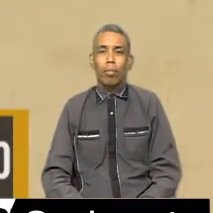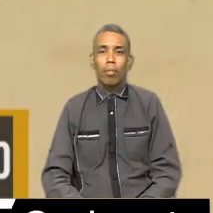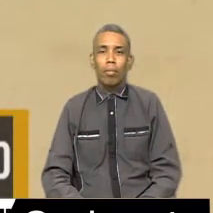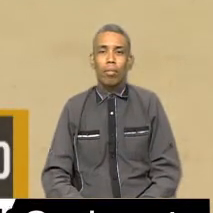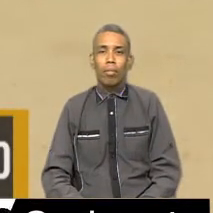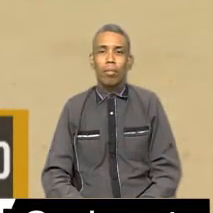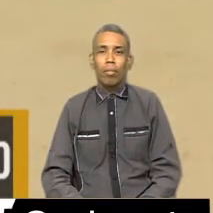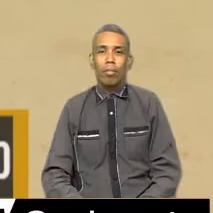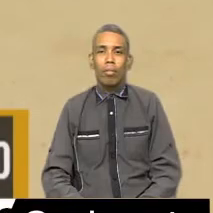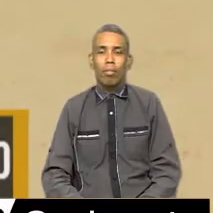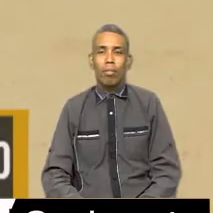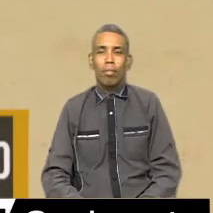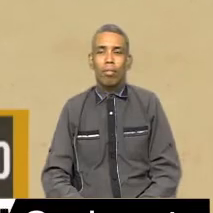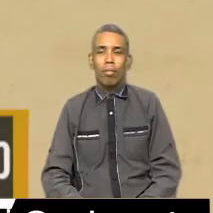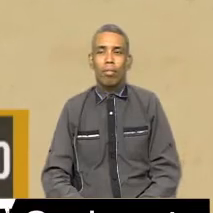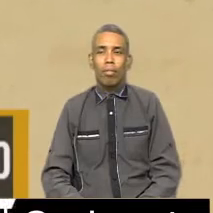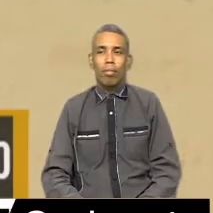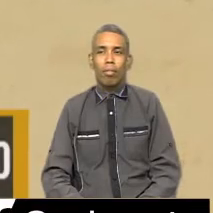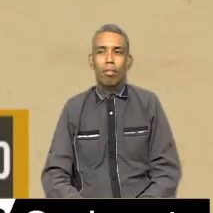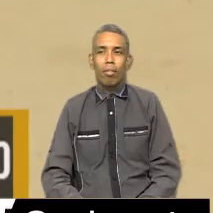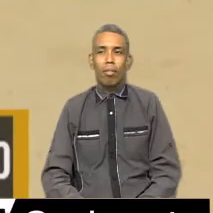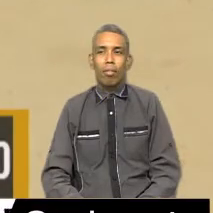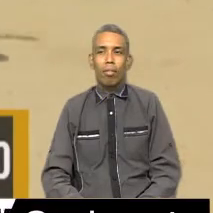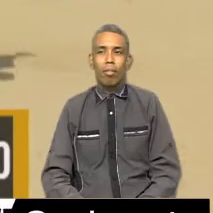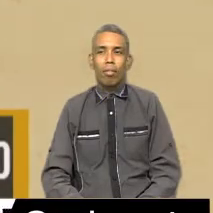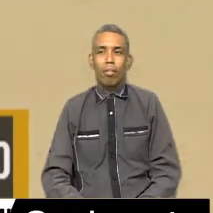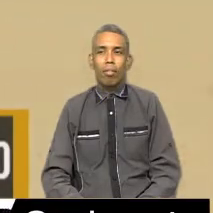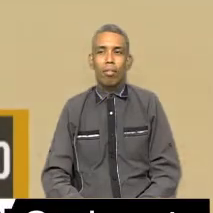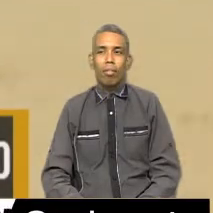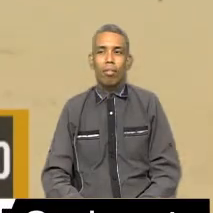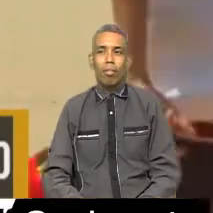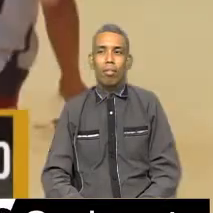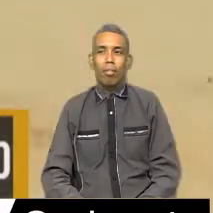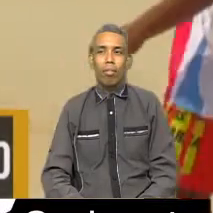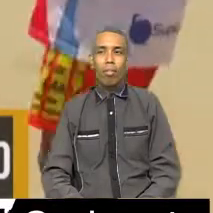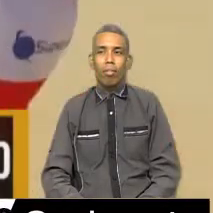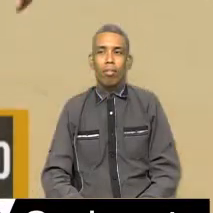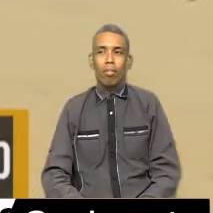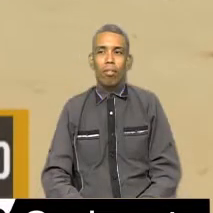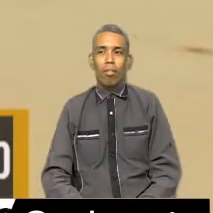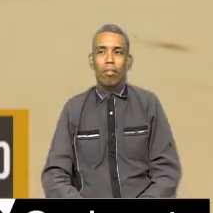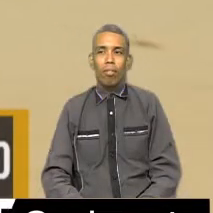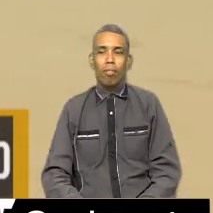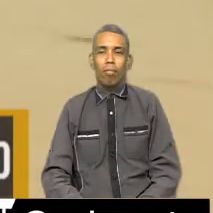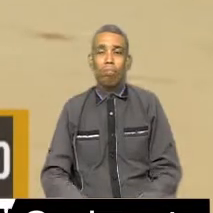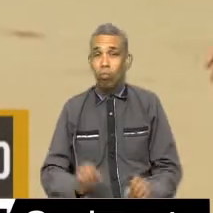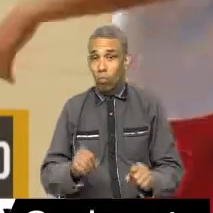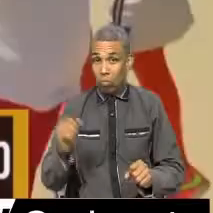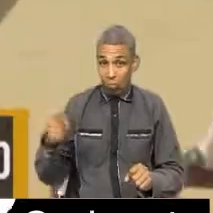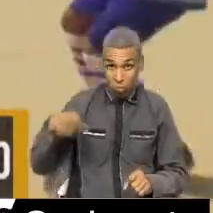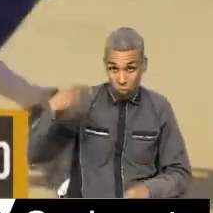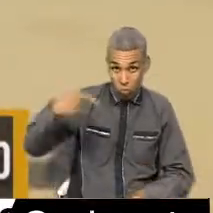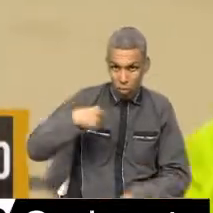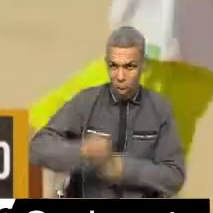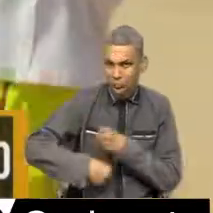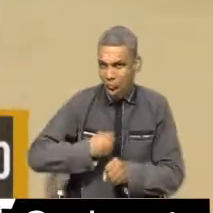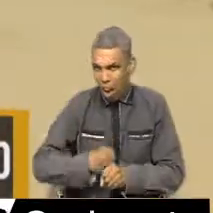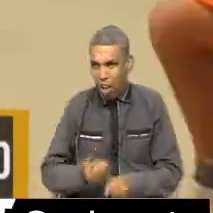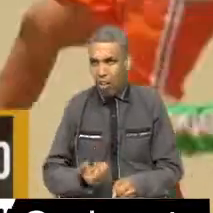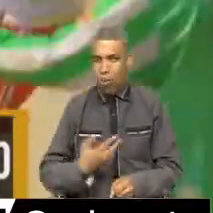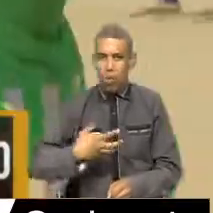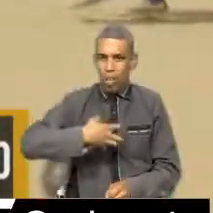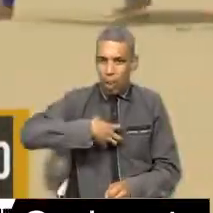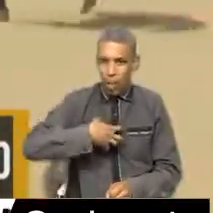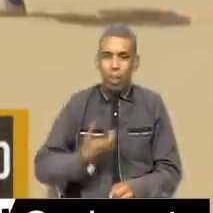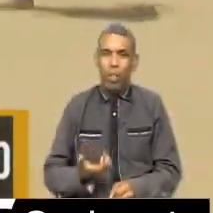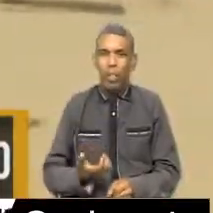disposición también para que se realicen otro tipo de actividades aquí durante el próximo año. Un ejemplo, hablaban ahorita de los municipales.